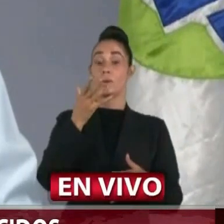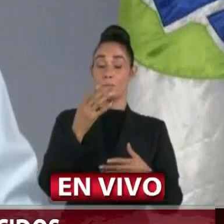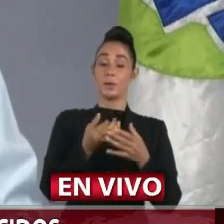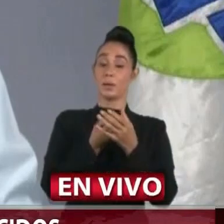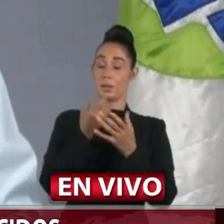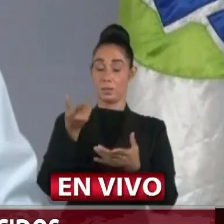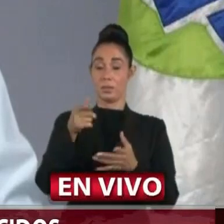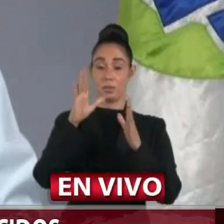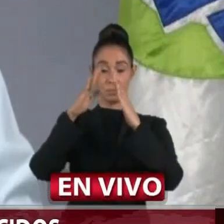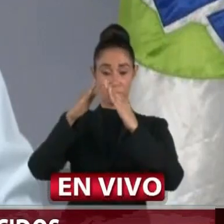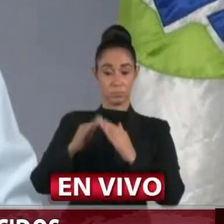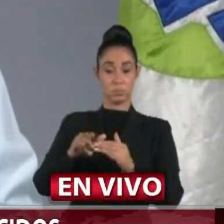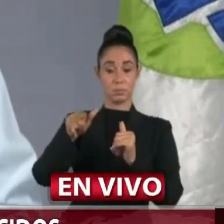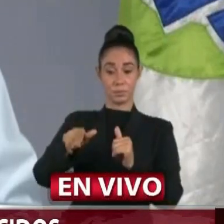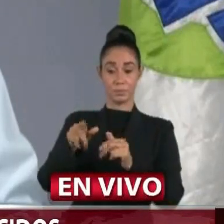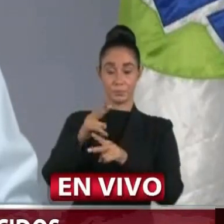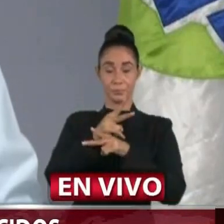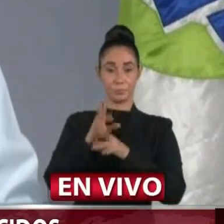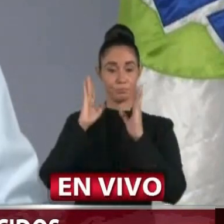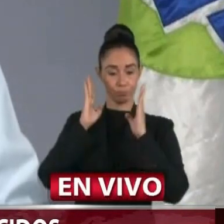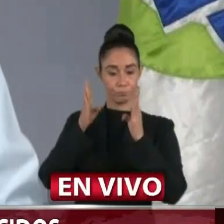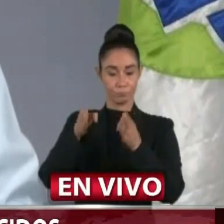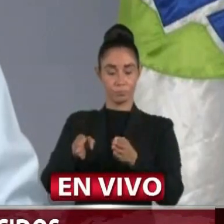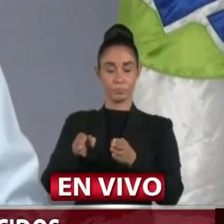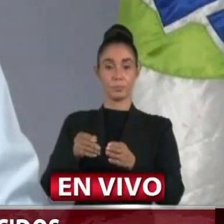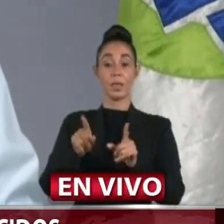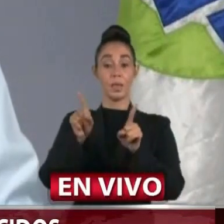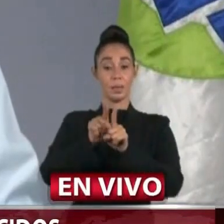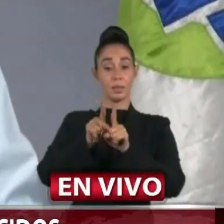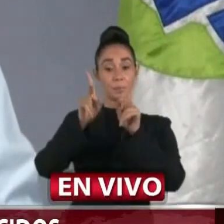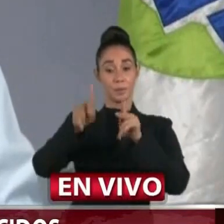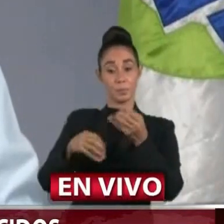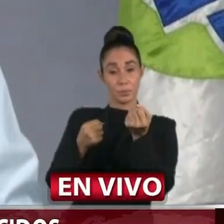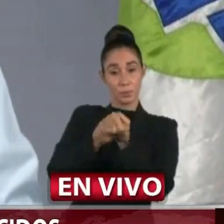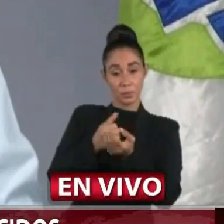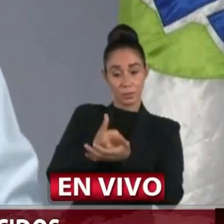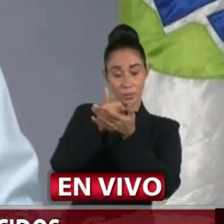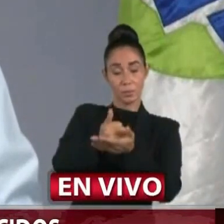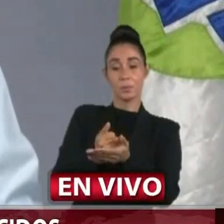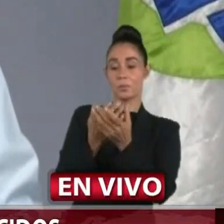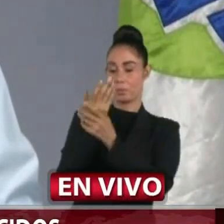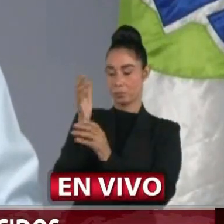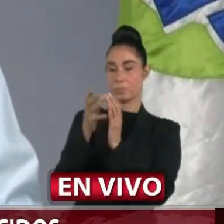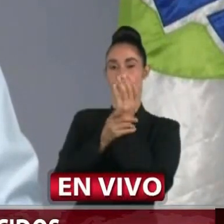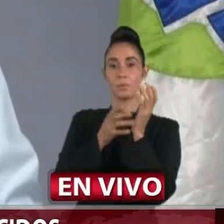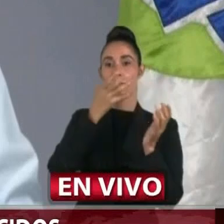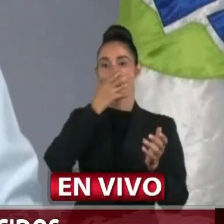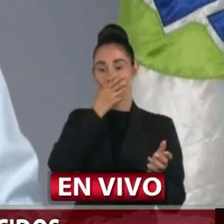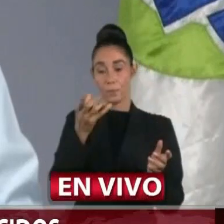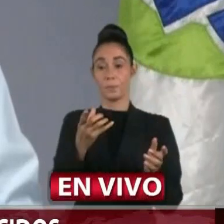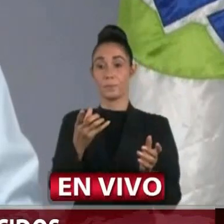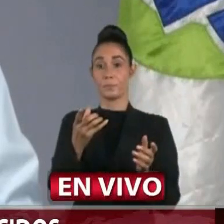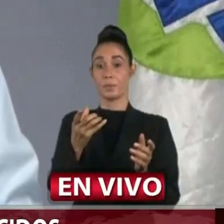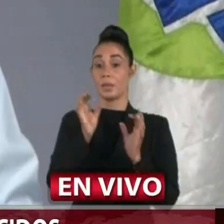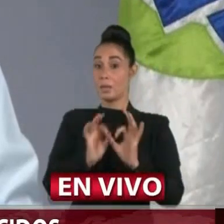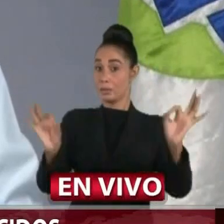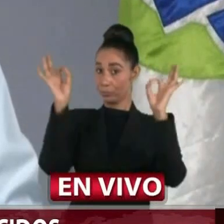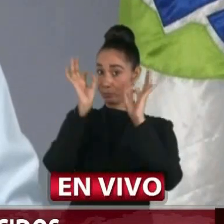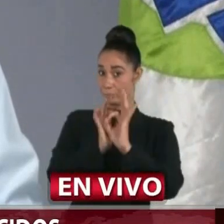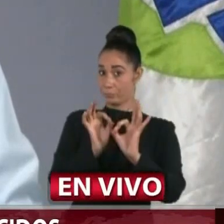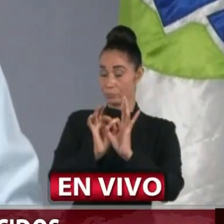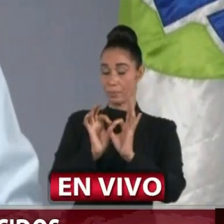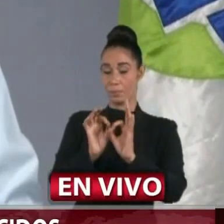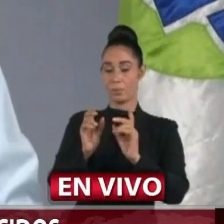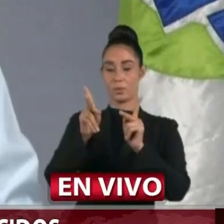cabo el tratamiento y seguimiento de esos pacientes. Mantener el distanciamiento físico entre